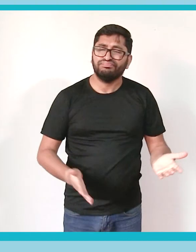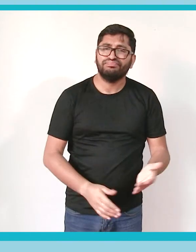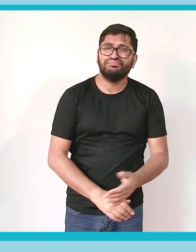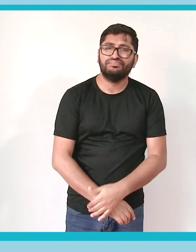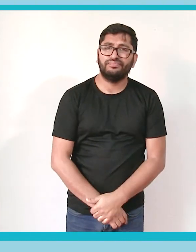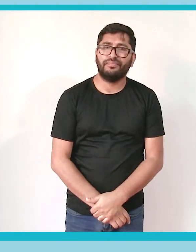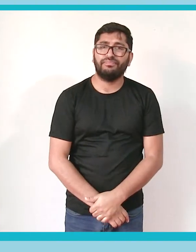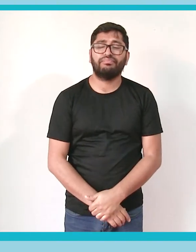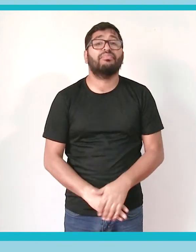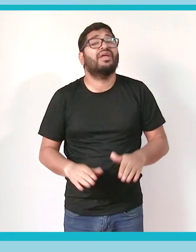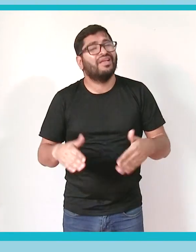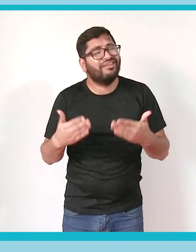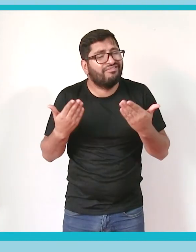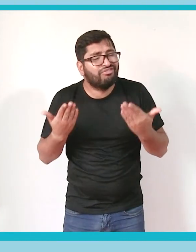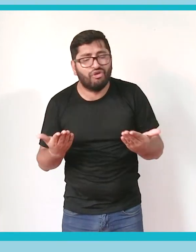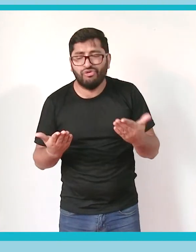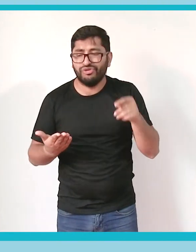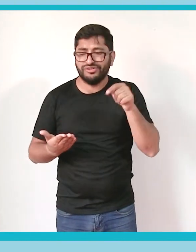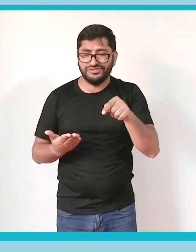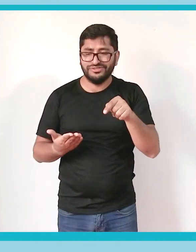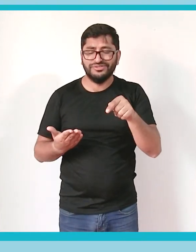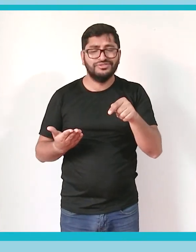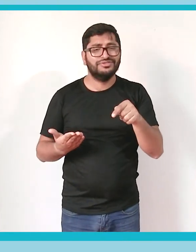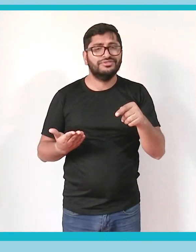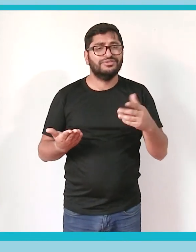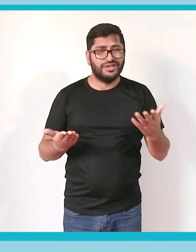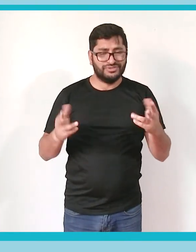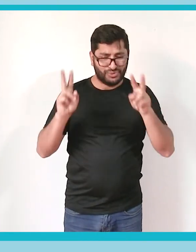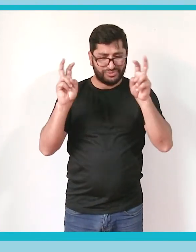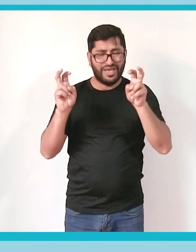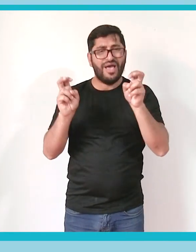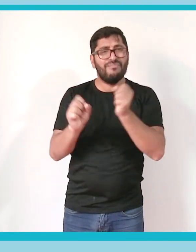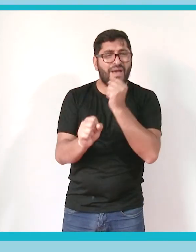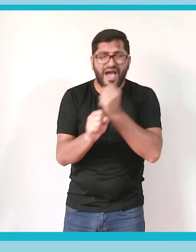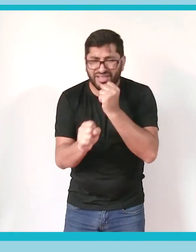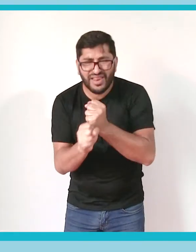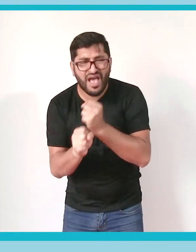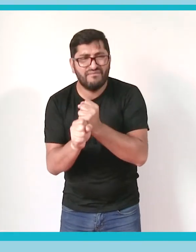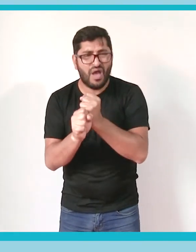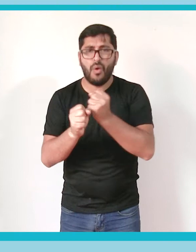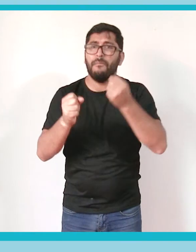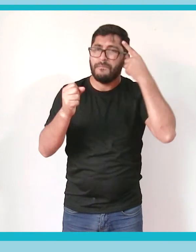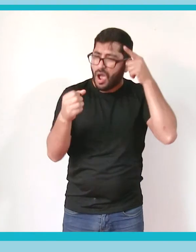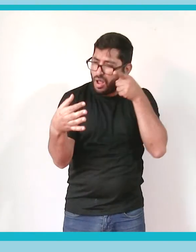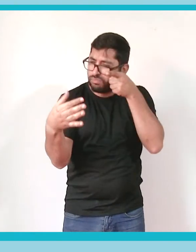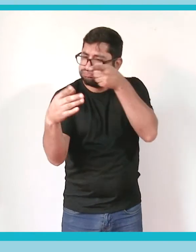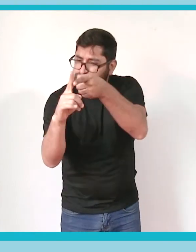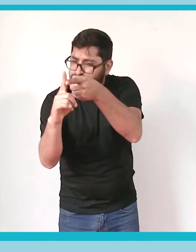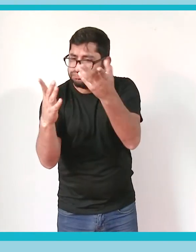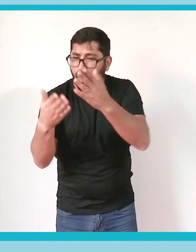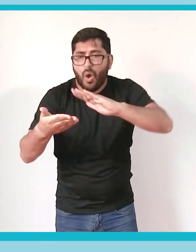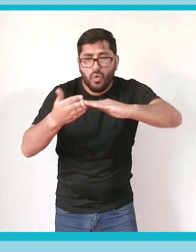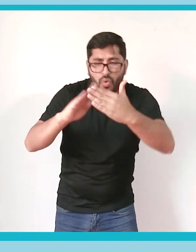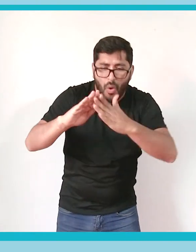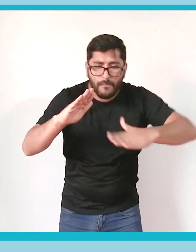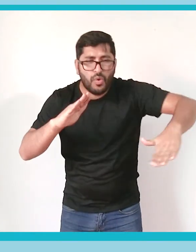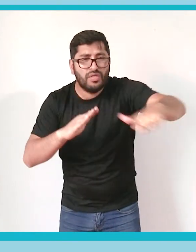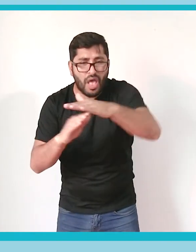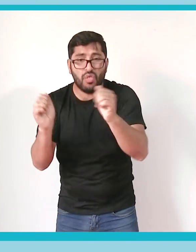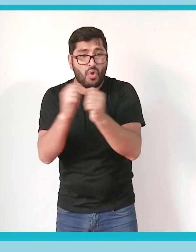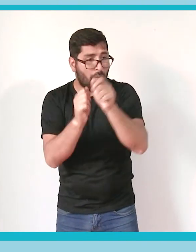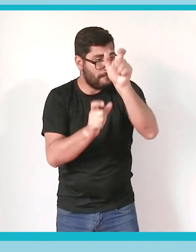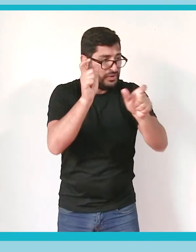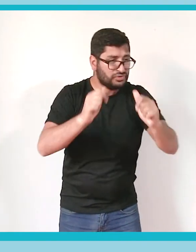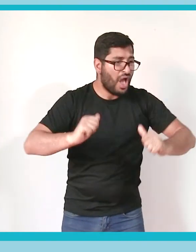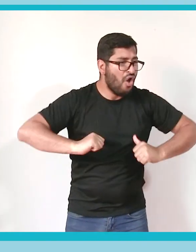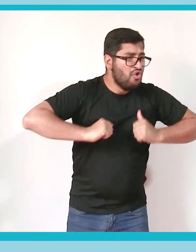es nuestra. Entonces, yo creo que el trabajo es en la comunidad,